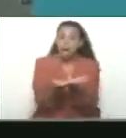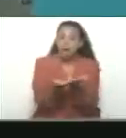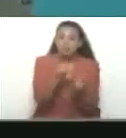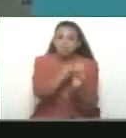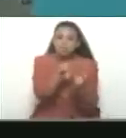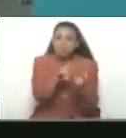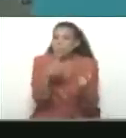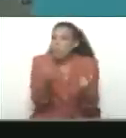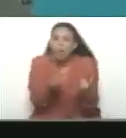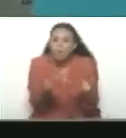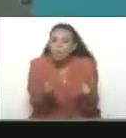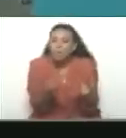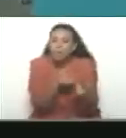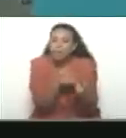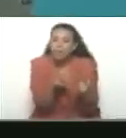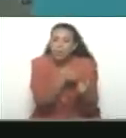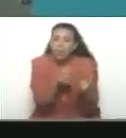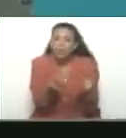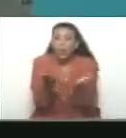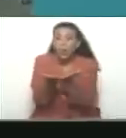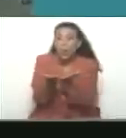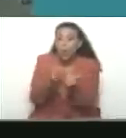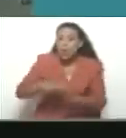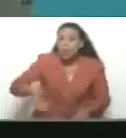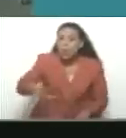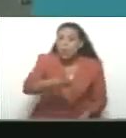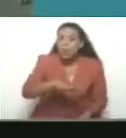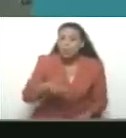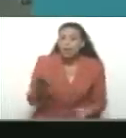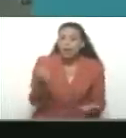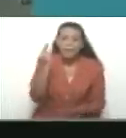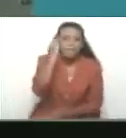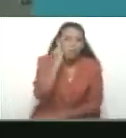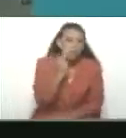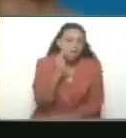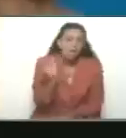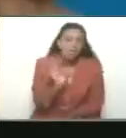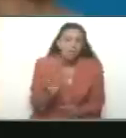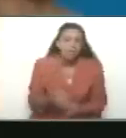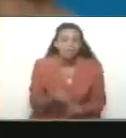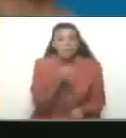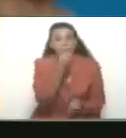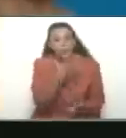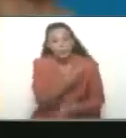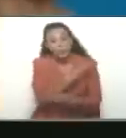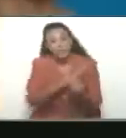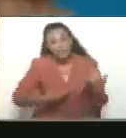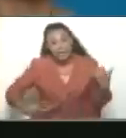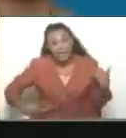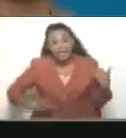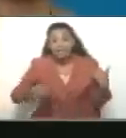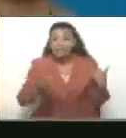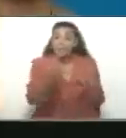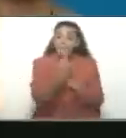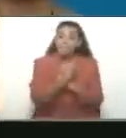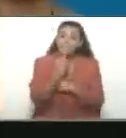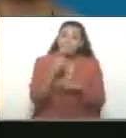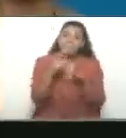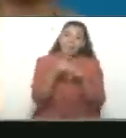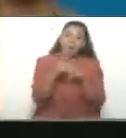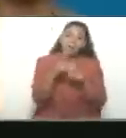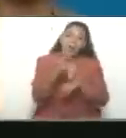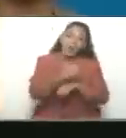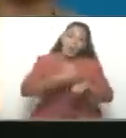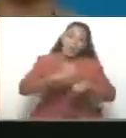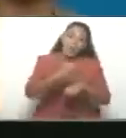crees tú que podemos hacer con esta escuela que dice Ana cararina bueno presidente su palabra es la palabra del